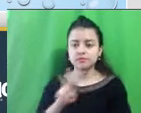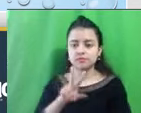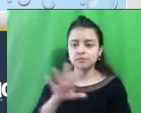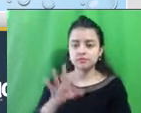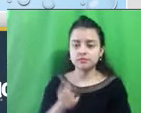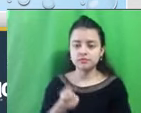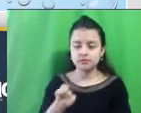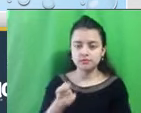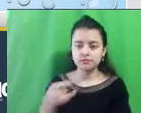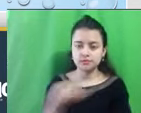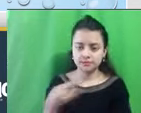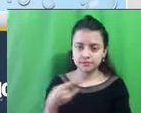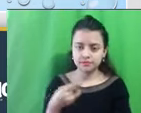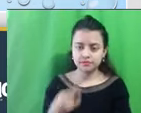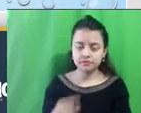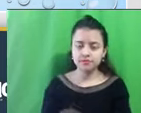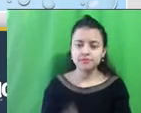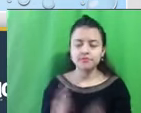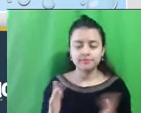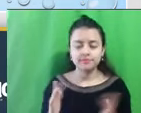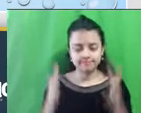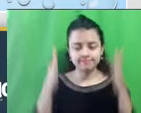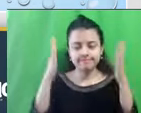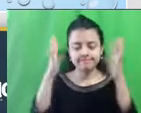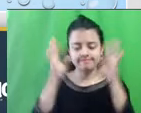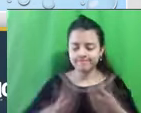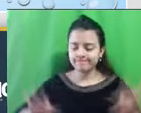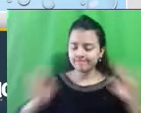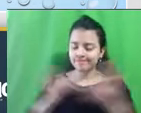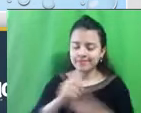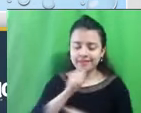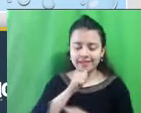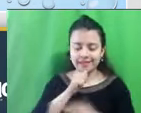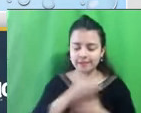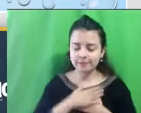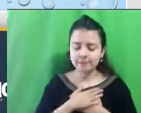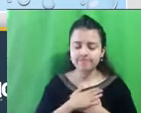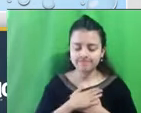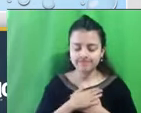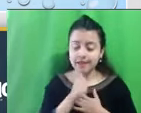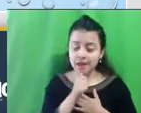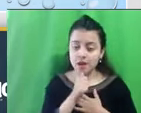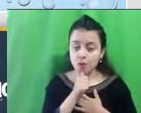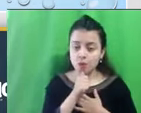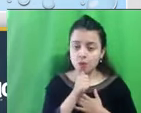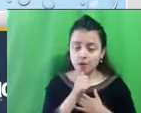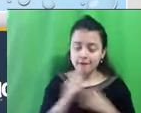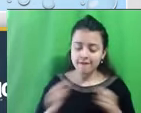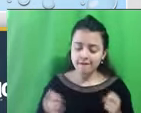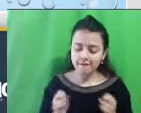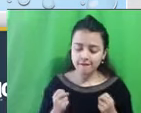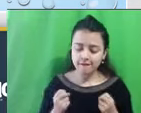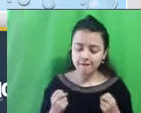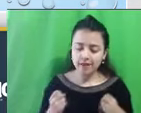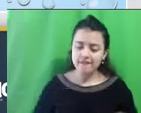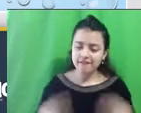resaltar lo que el agua es para nosotros, agua como vida, como precursor de la